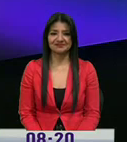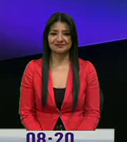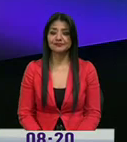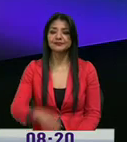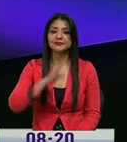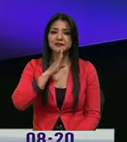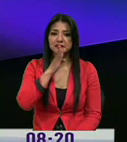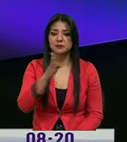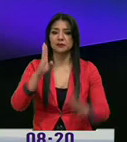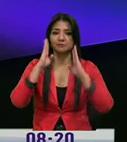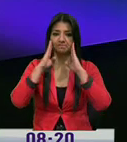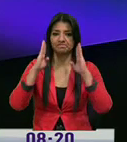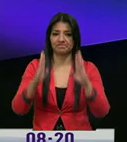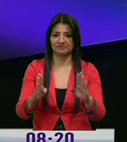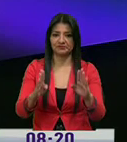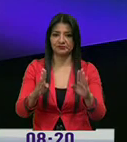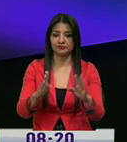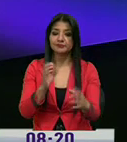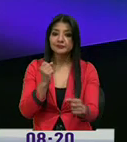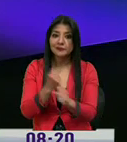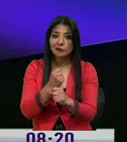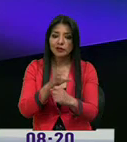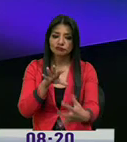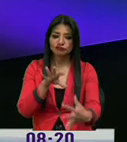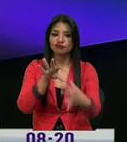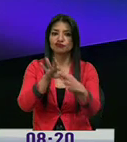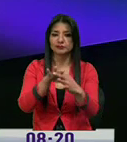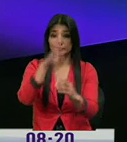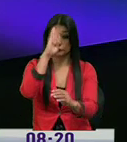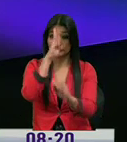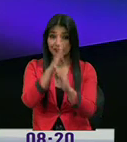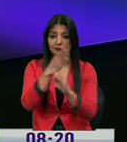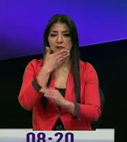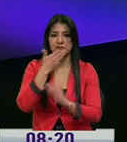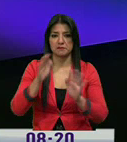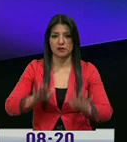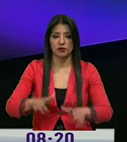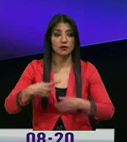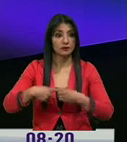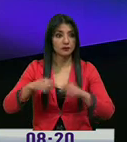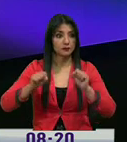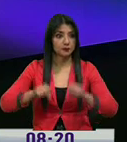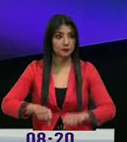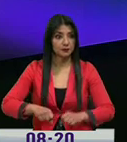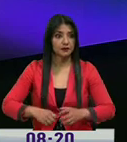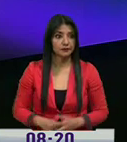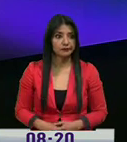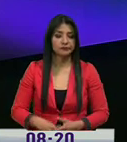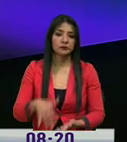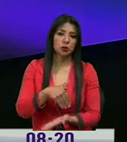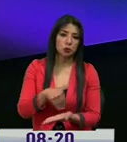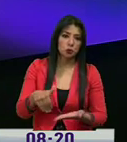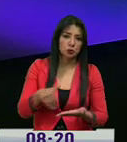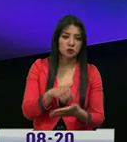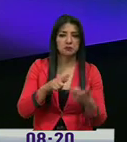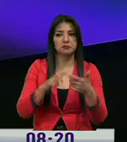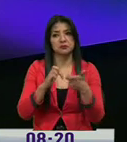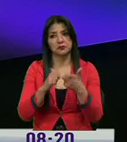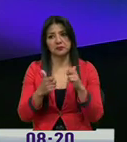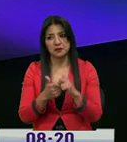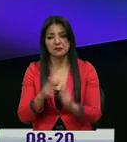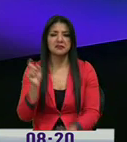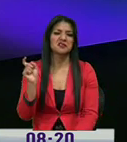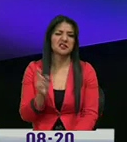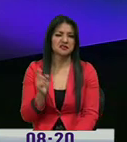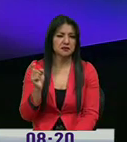Por ustedes, siempre trabajando de la mano y buscando días mejores para este distrito metropolitano, lleno de inquietudes, lleno de novedades y de